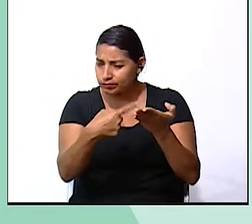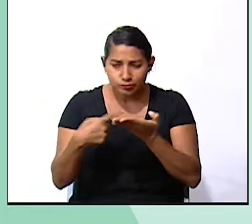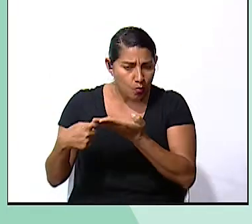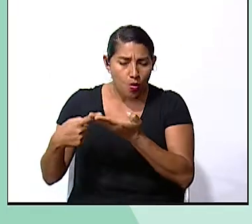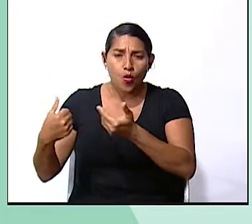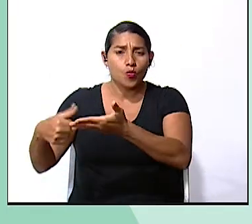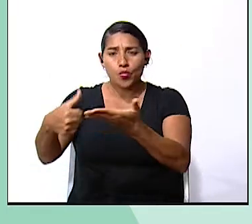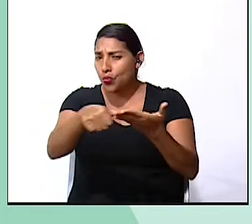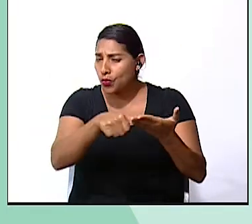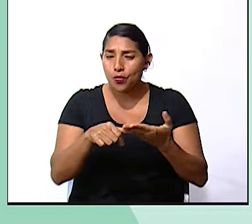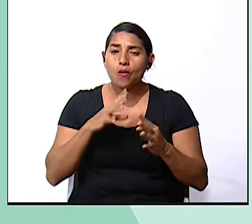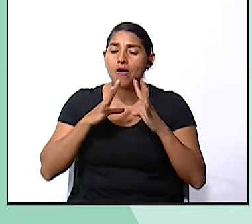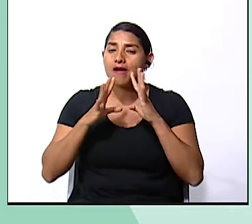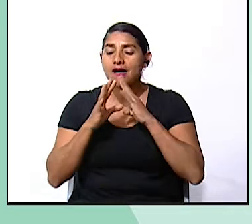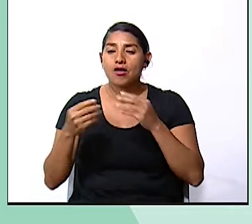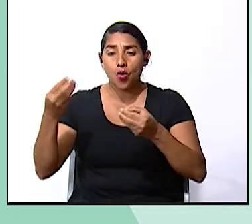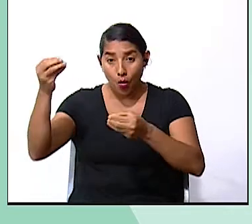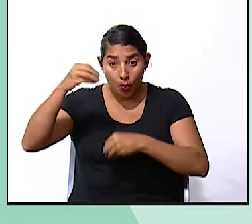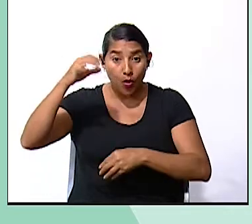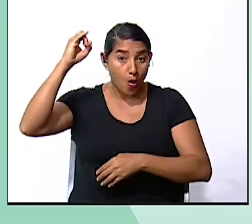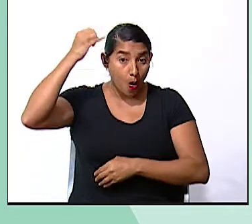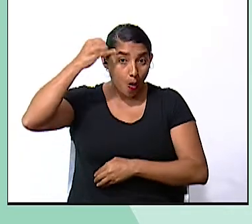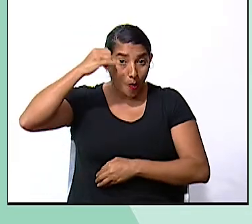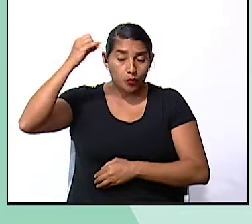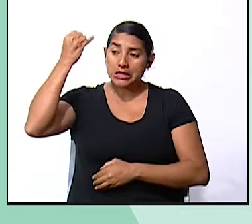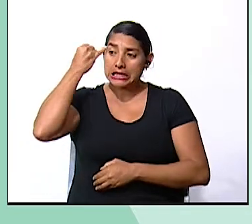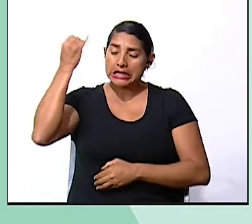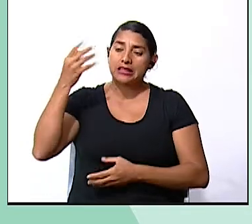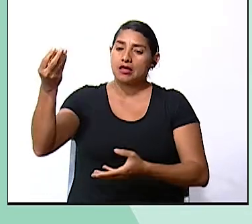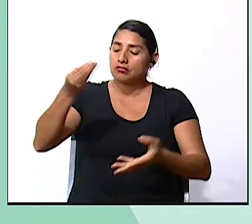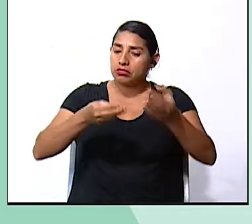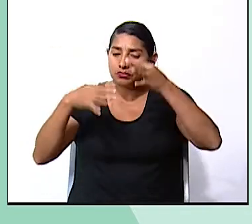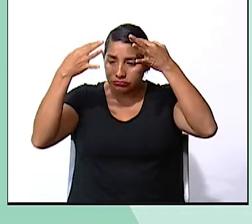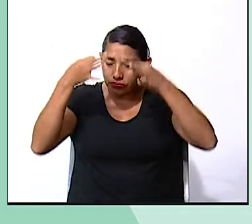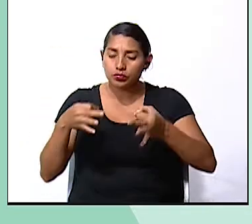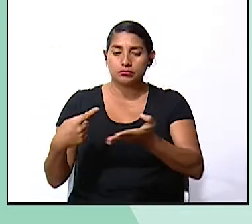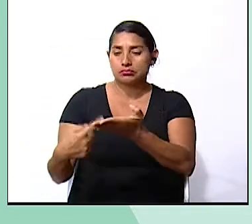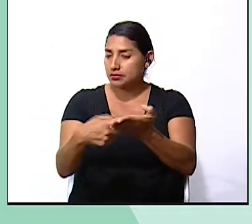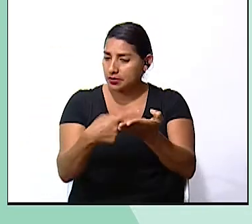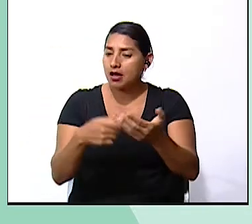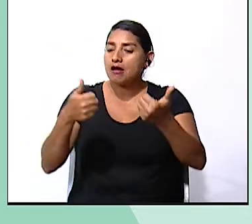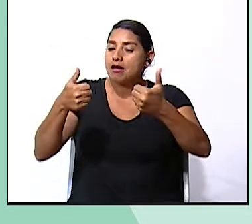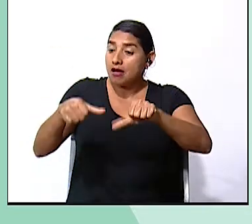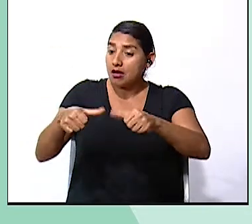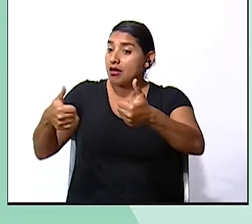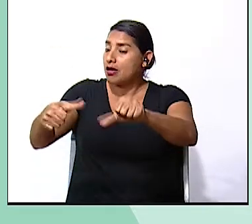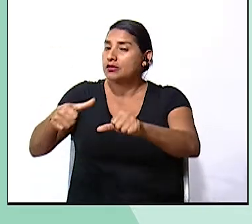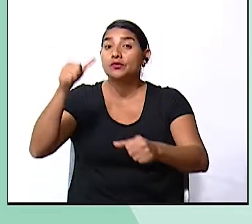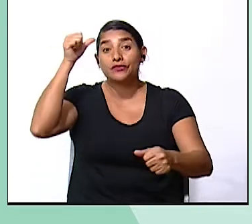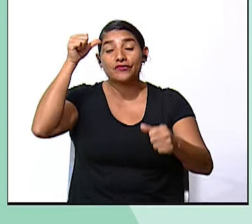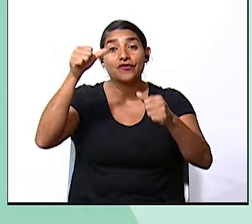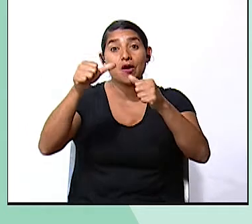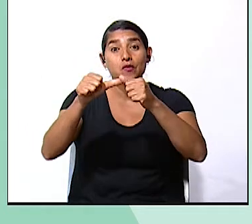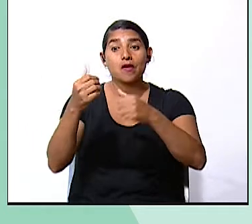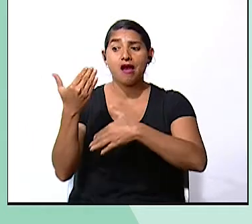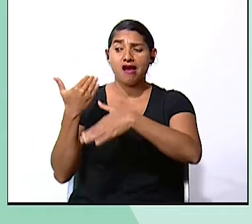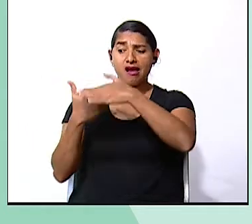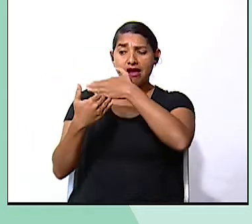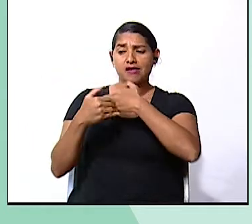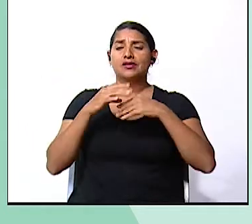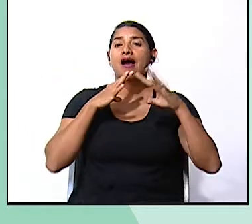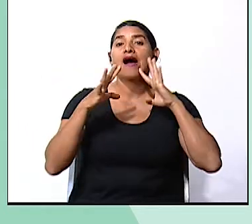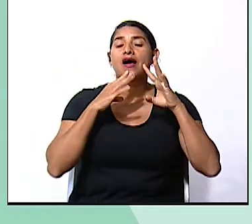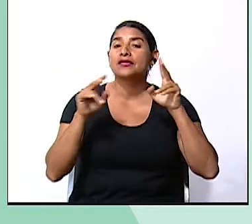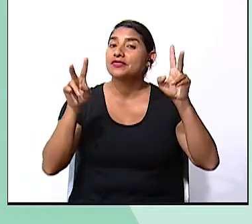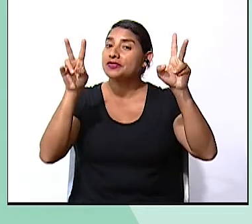entonces pusieran parte de sus ideas y que fueran tomadas en cuenta. ¿Se acuerdan de que hemos estado